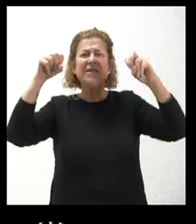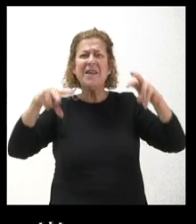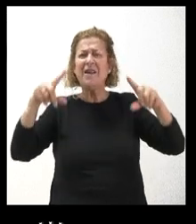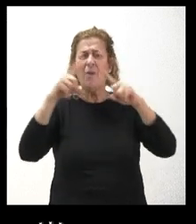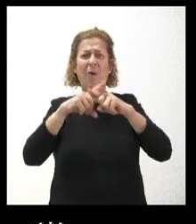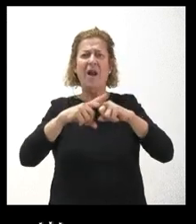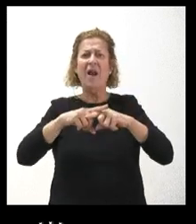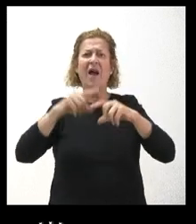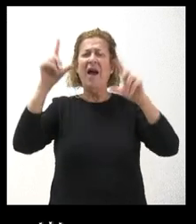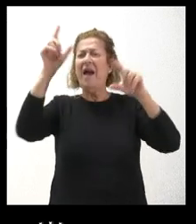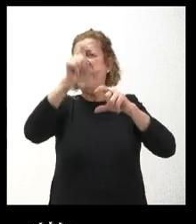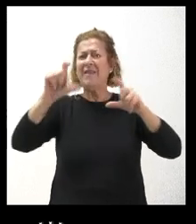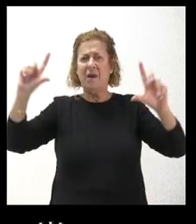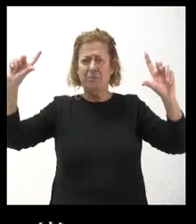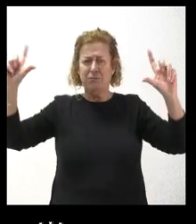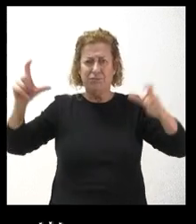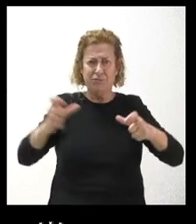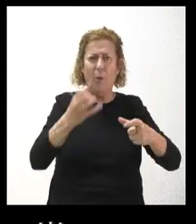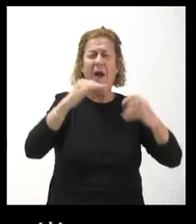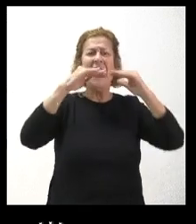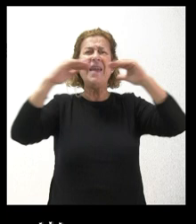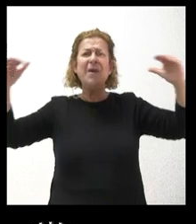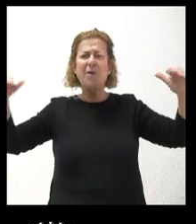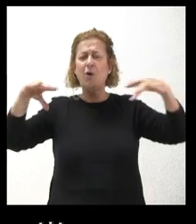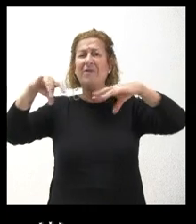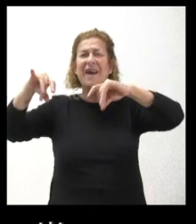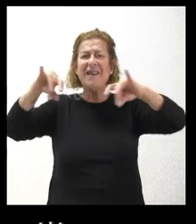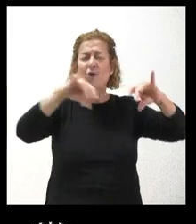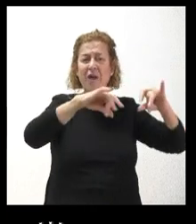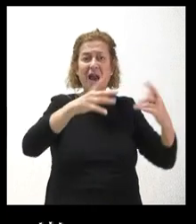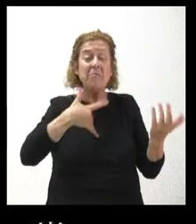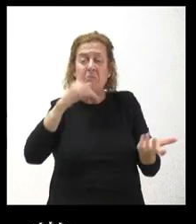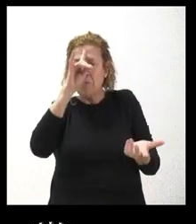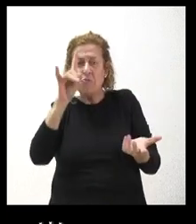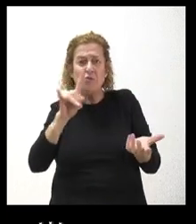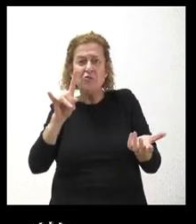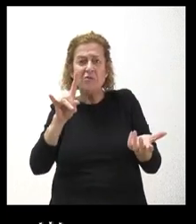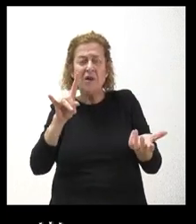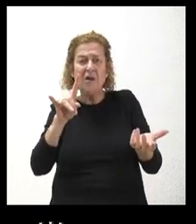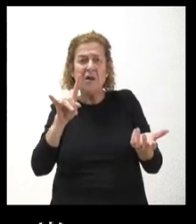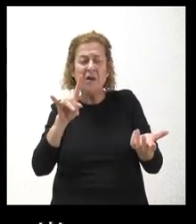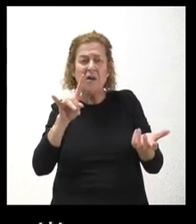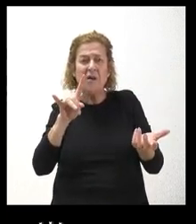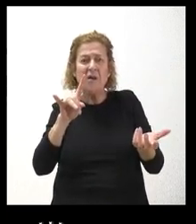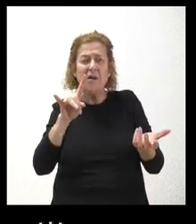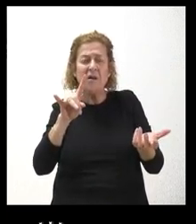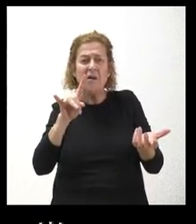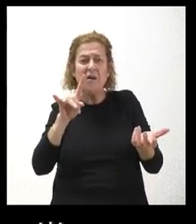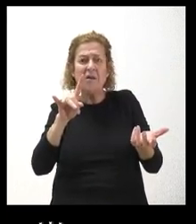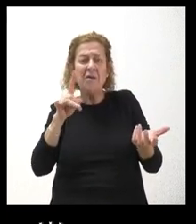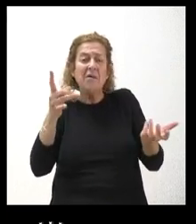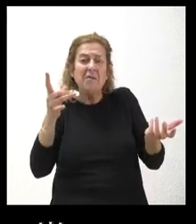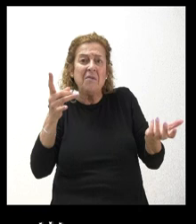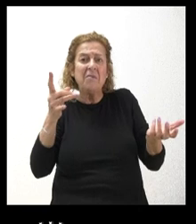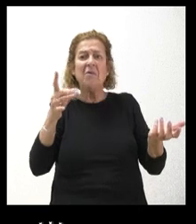de equilibrio o de equilibrio territorial no sé si no